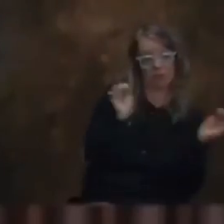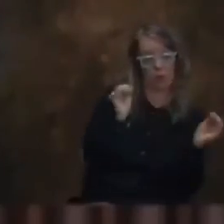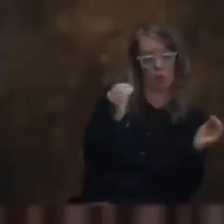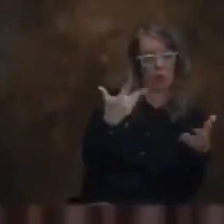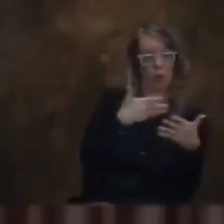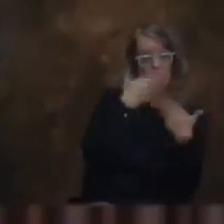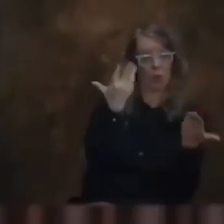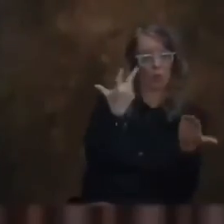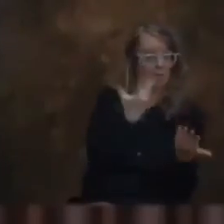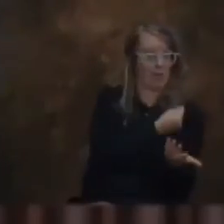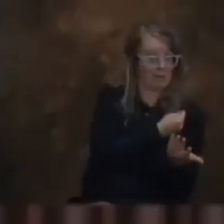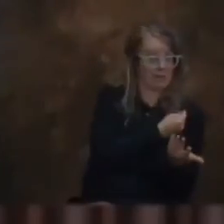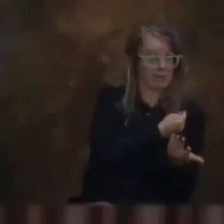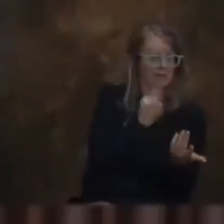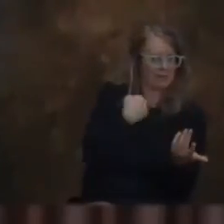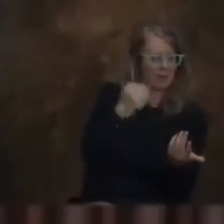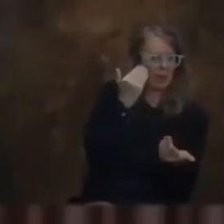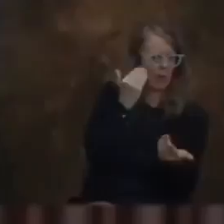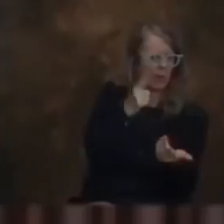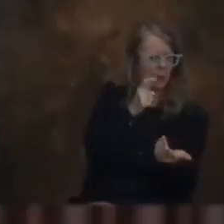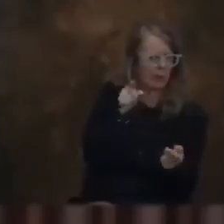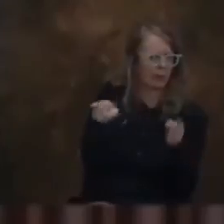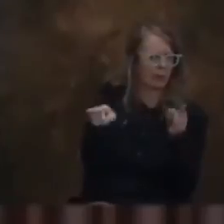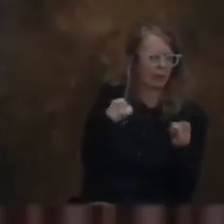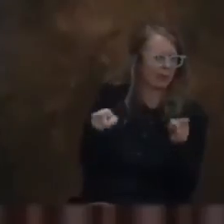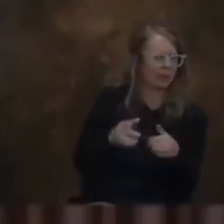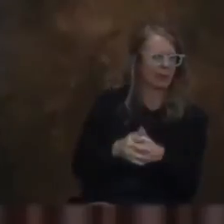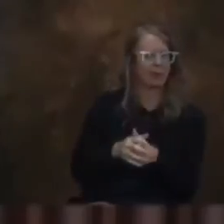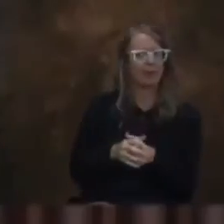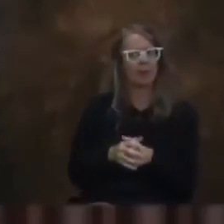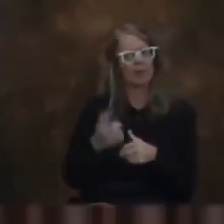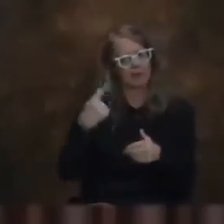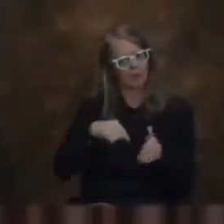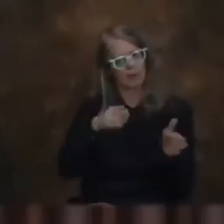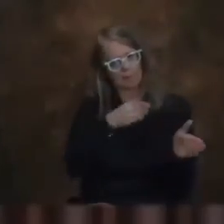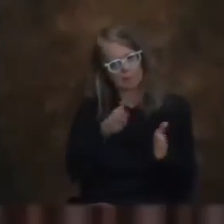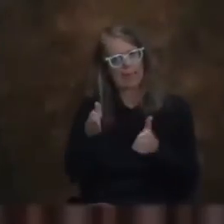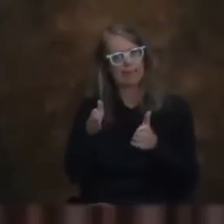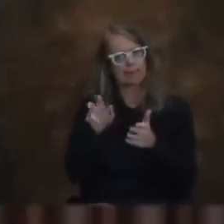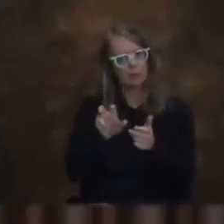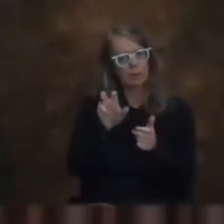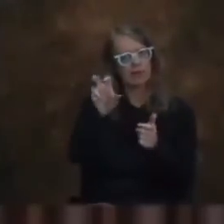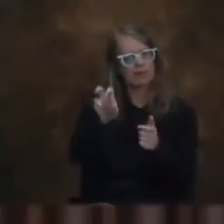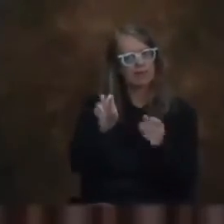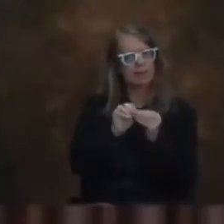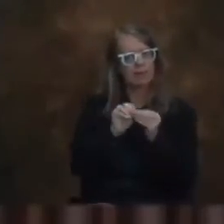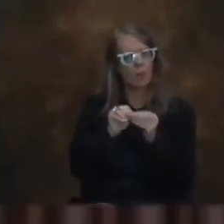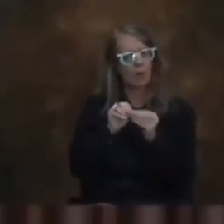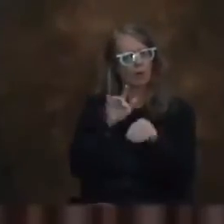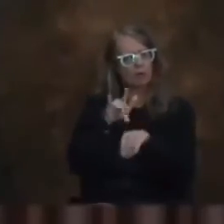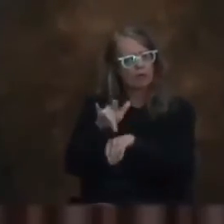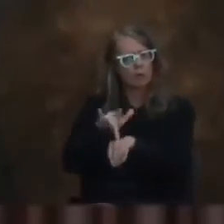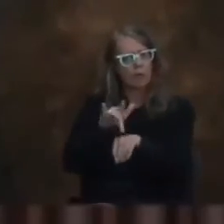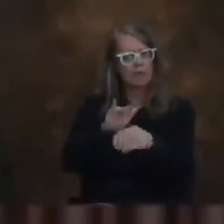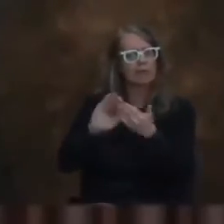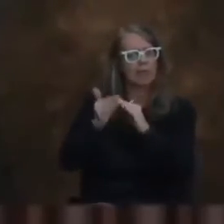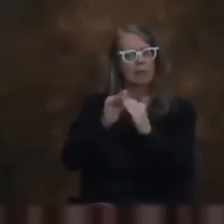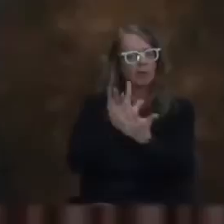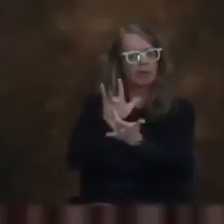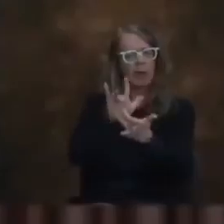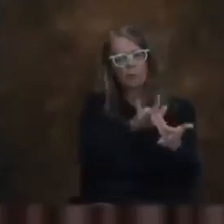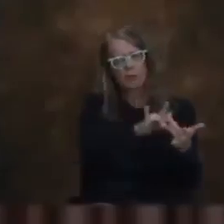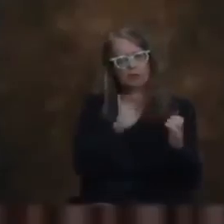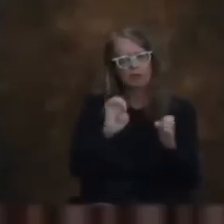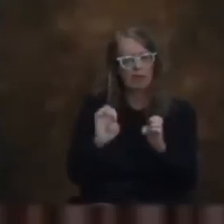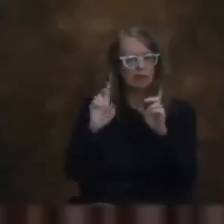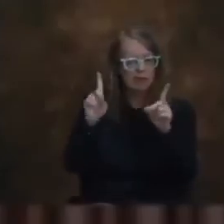actualmente en la comunidad y si hubiéramos a invertir recursos adicionales en el alcance a la comunidad y comunicación